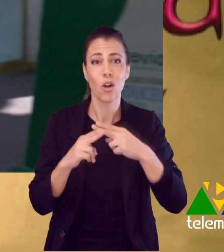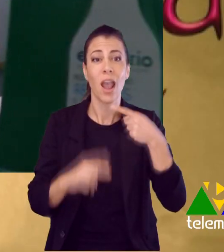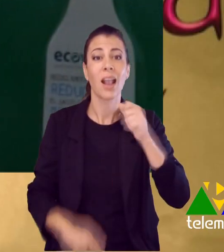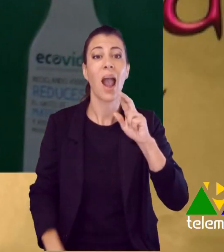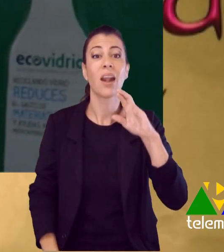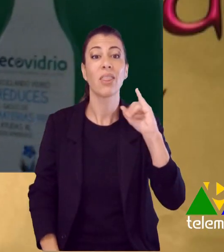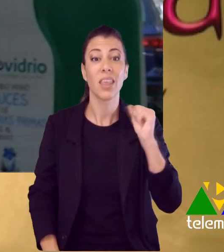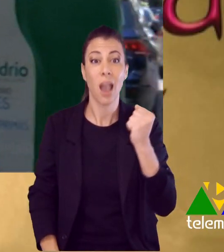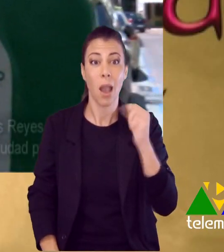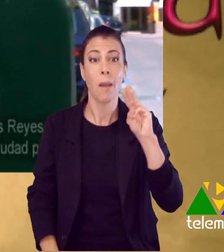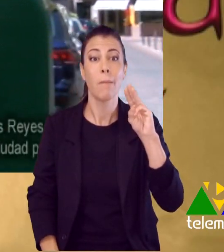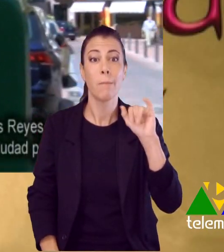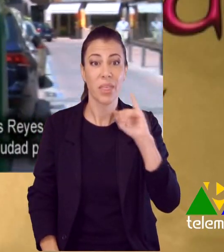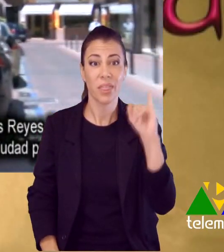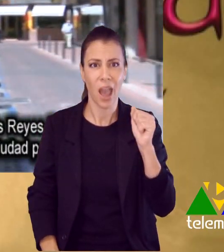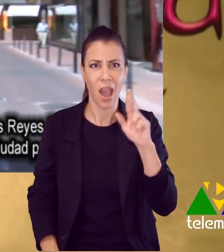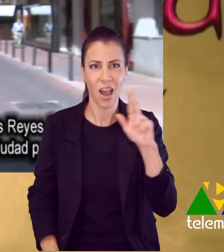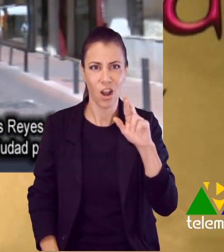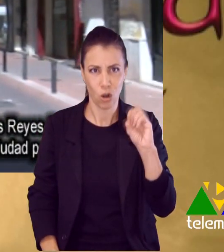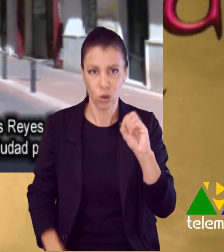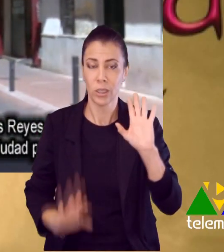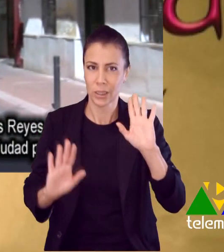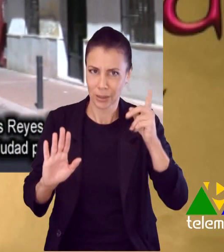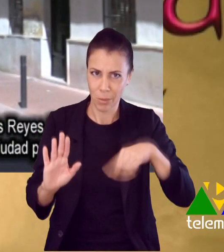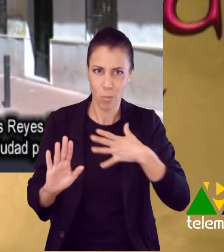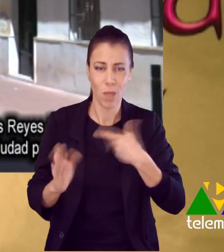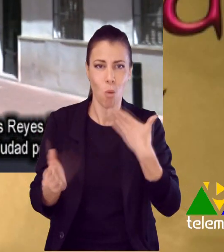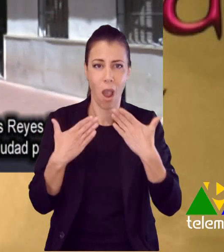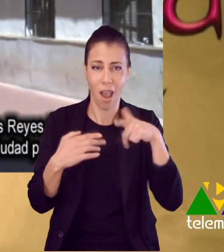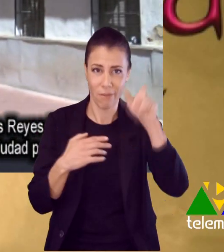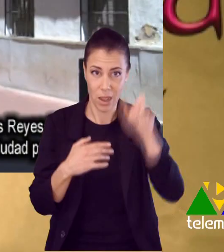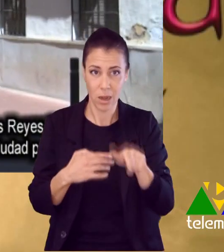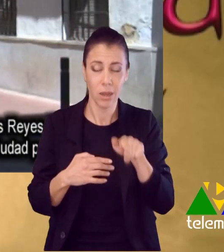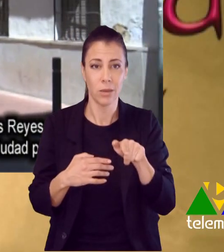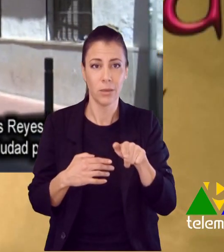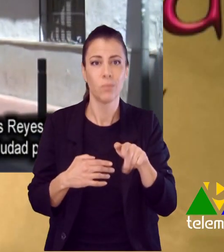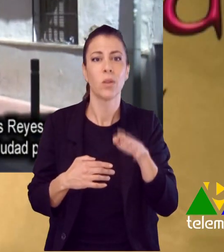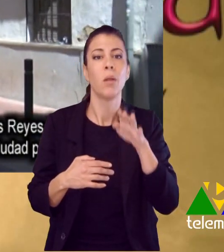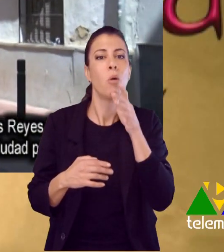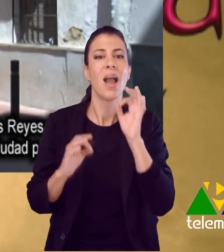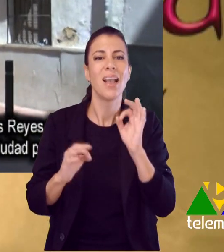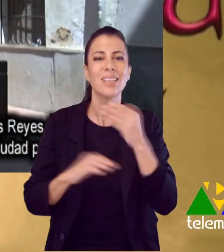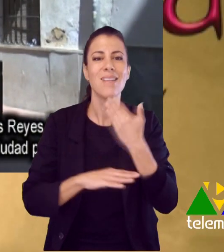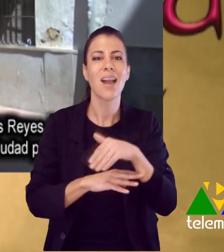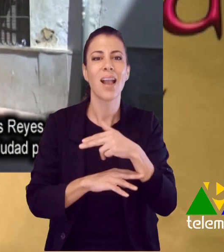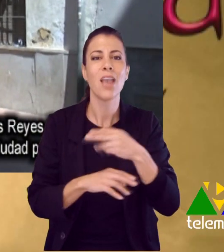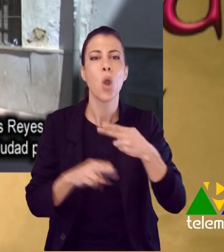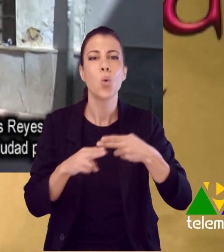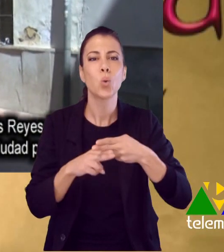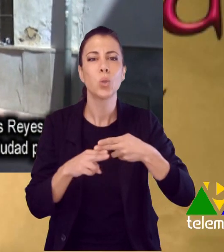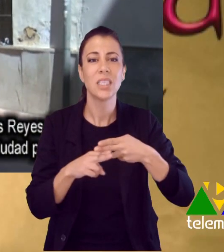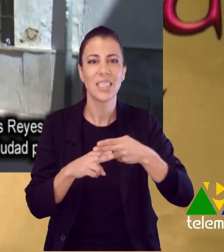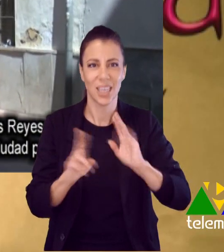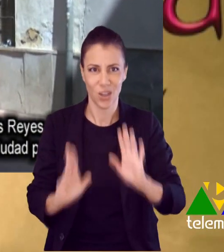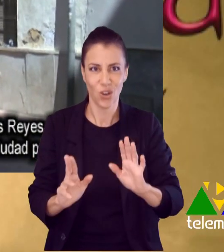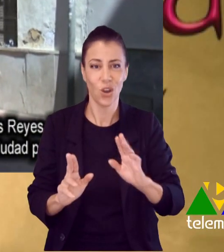Pizarro, que también podemos hablar un poquillo de García Pizarro, se llamó la calle Cuchilleros, es decir, su nombre original,